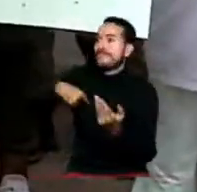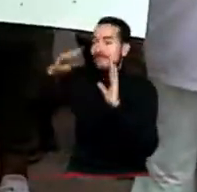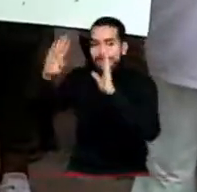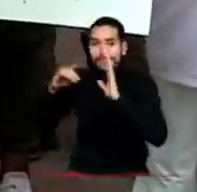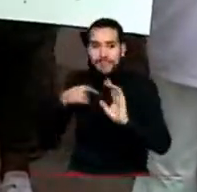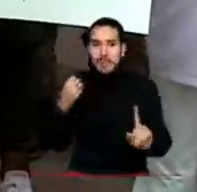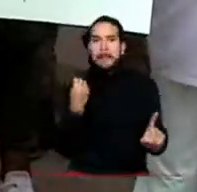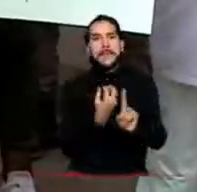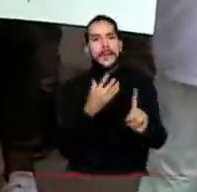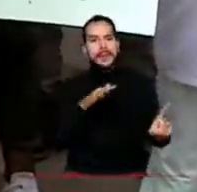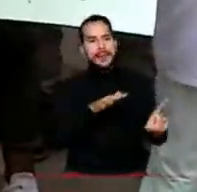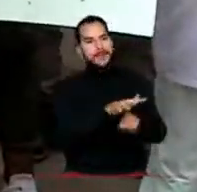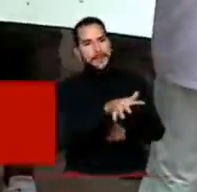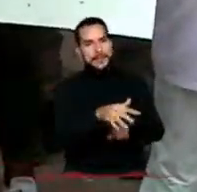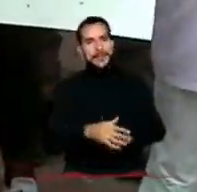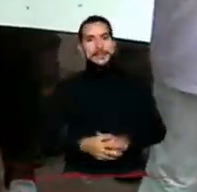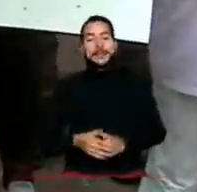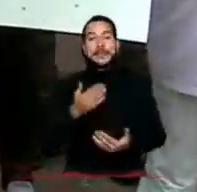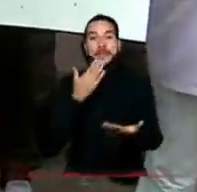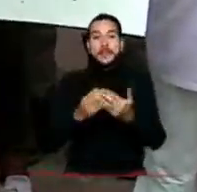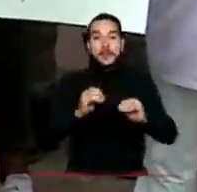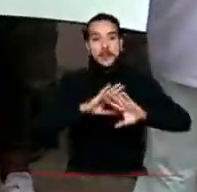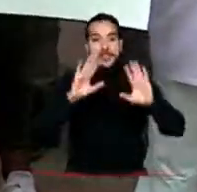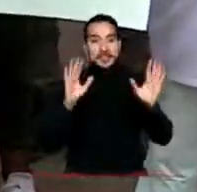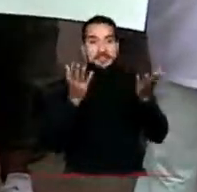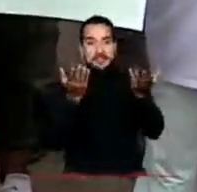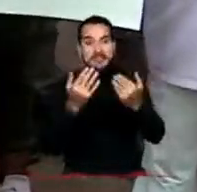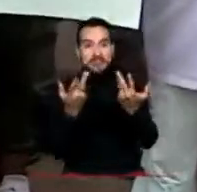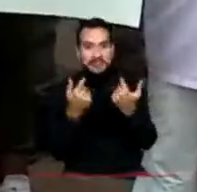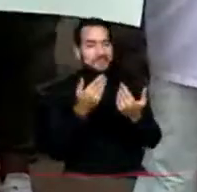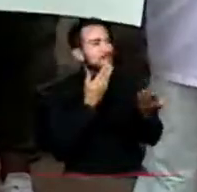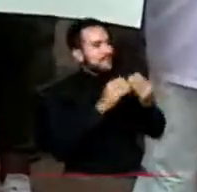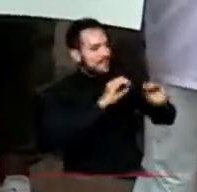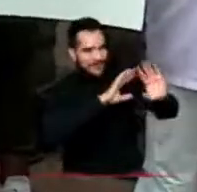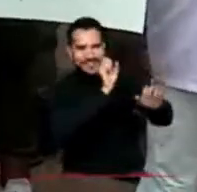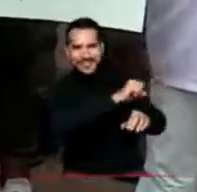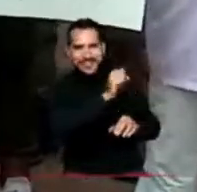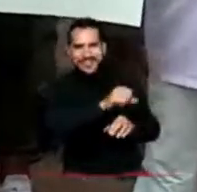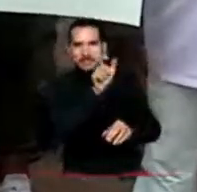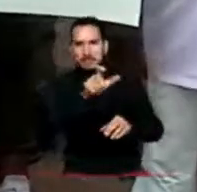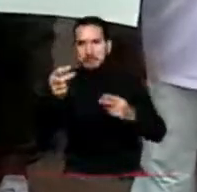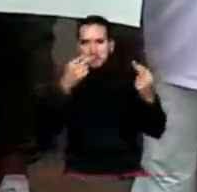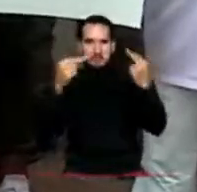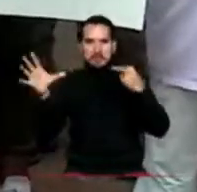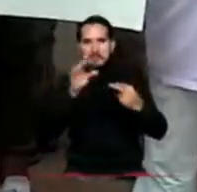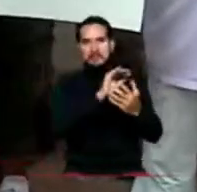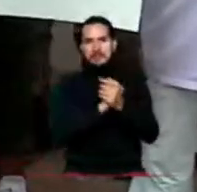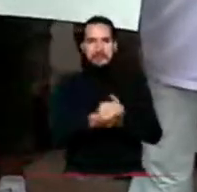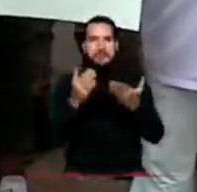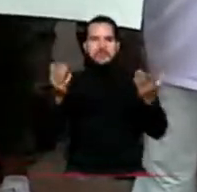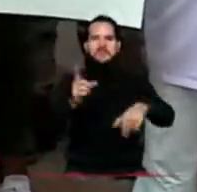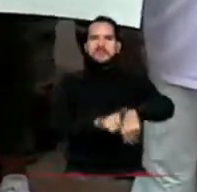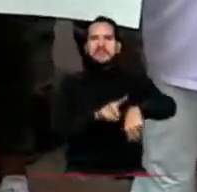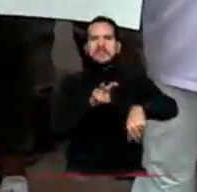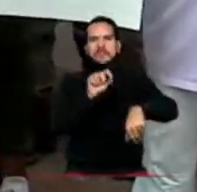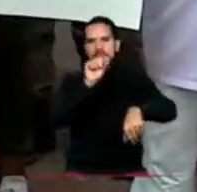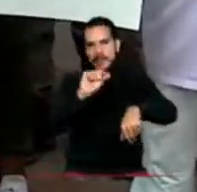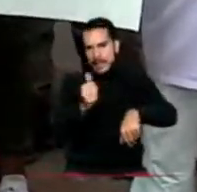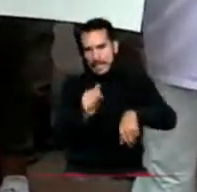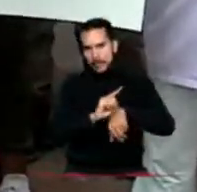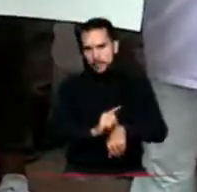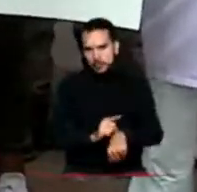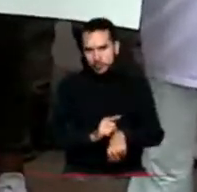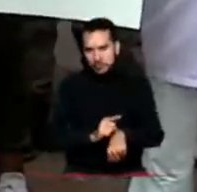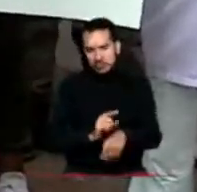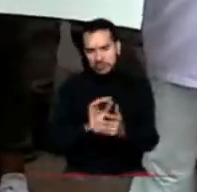Hola Cindy, Luz Ángeles, muy buenos días. Saludo cordial a toda la teleaudiencia nuevamente. La saludo a las 7 en la mañana, 10 minutos. Lo